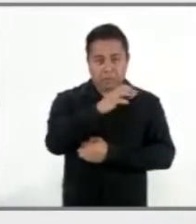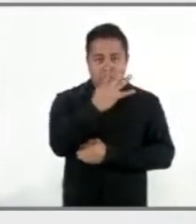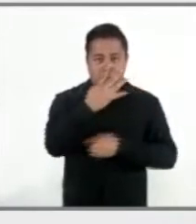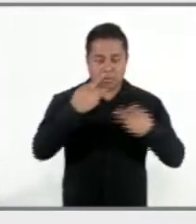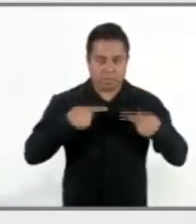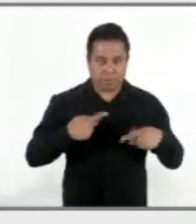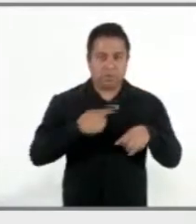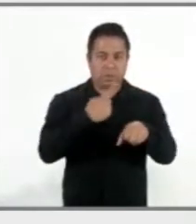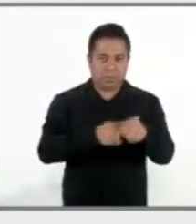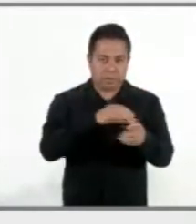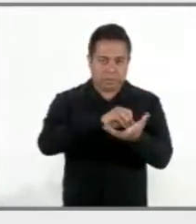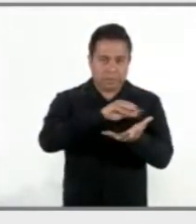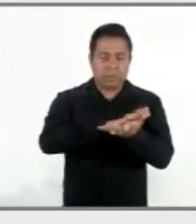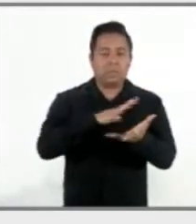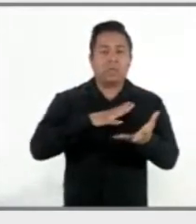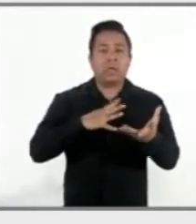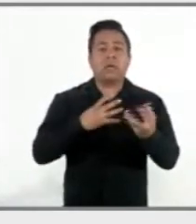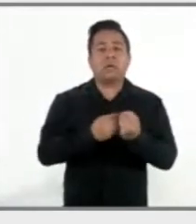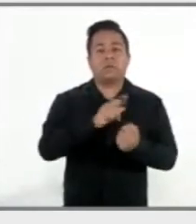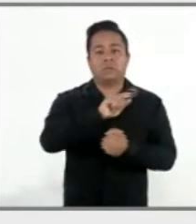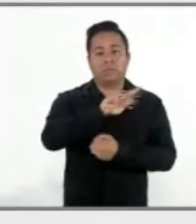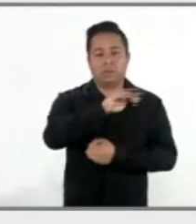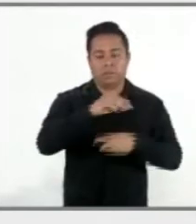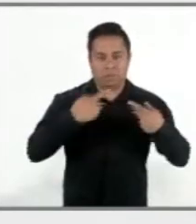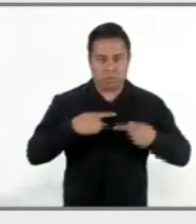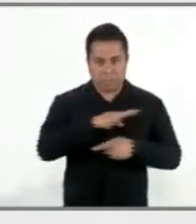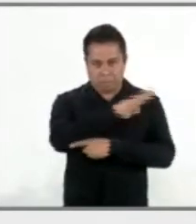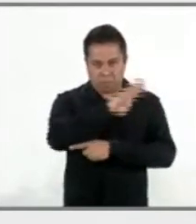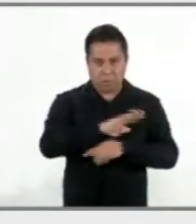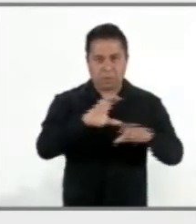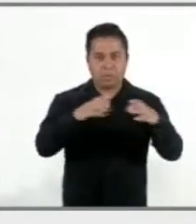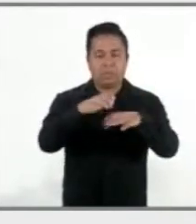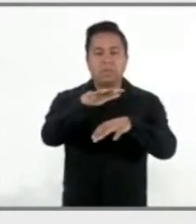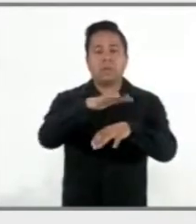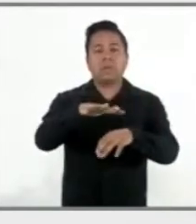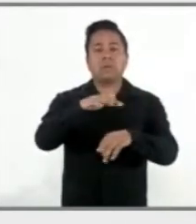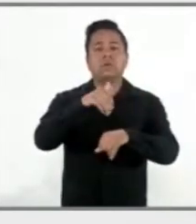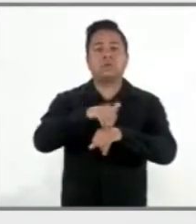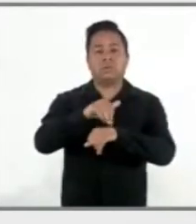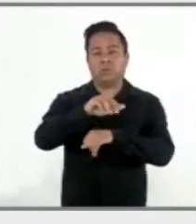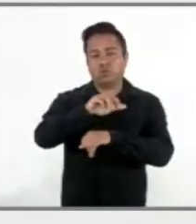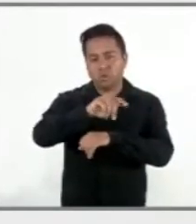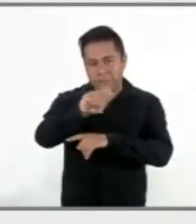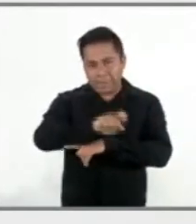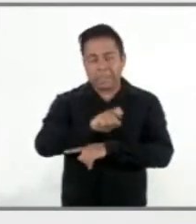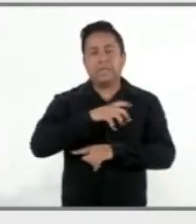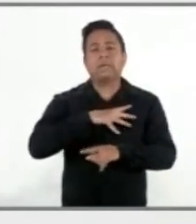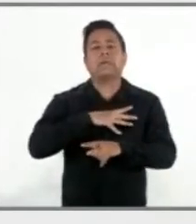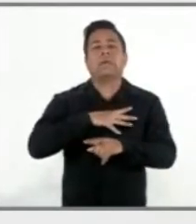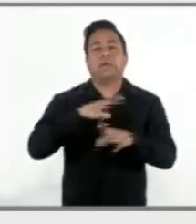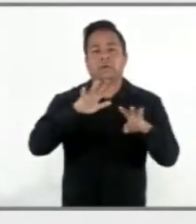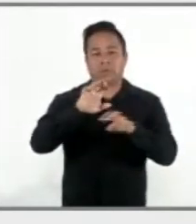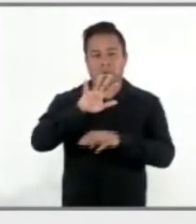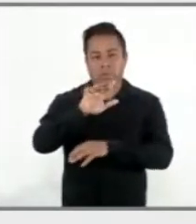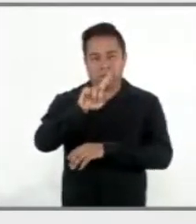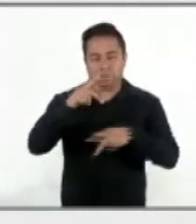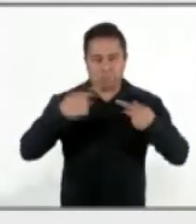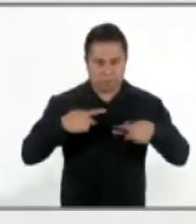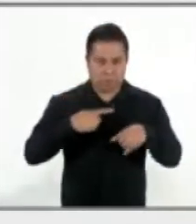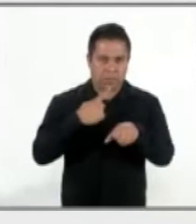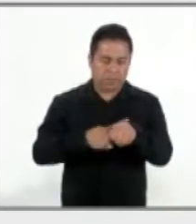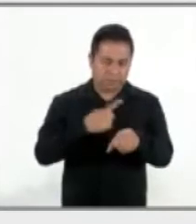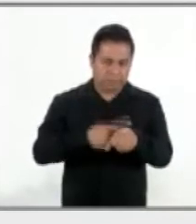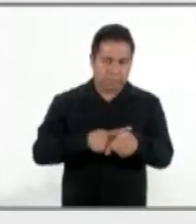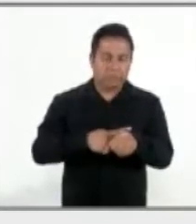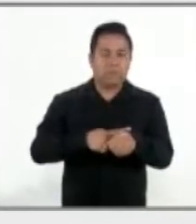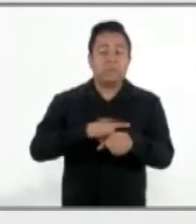confirmados con 79 defunciones la jurisdicción de tuxtepec 951 casos confirmados y